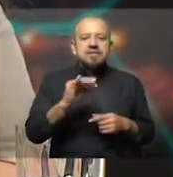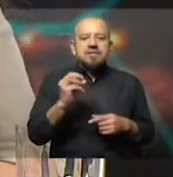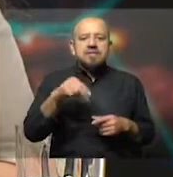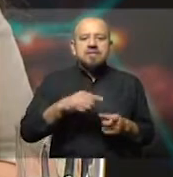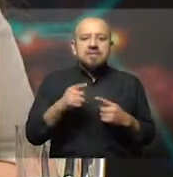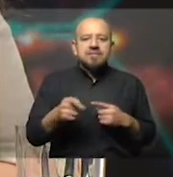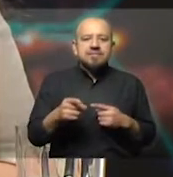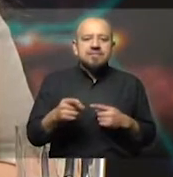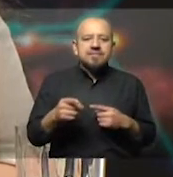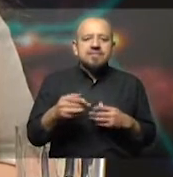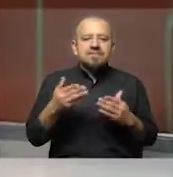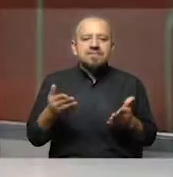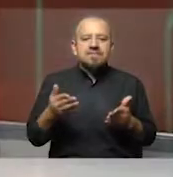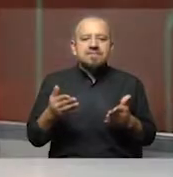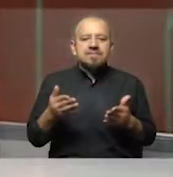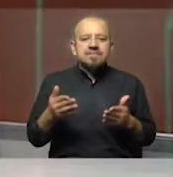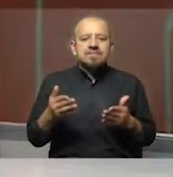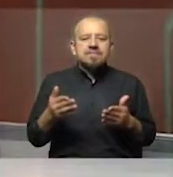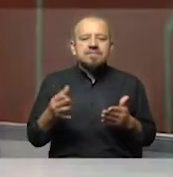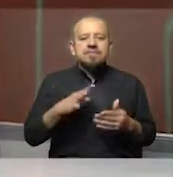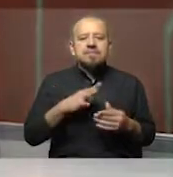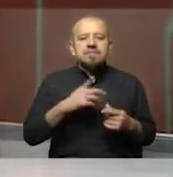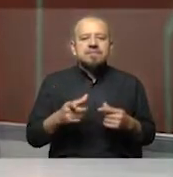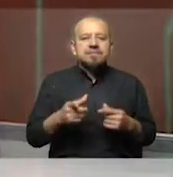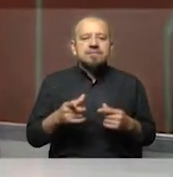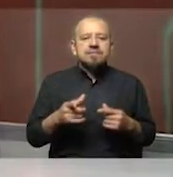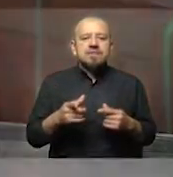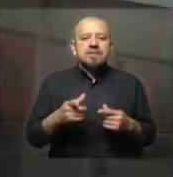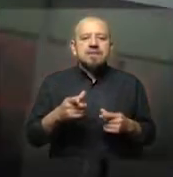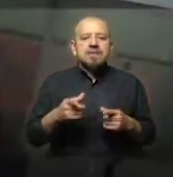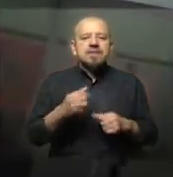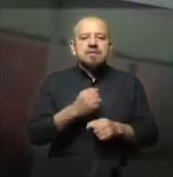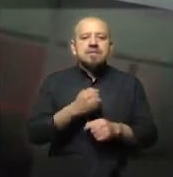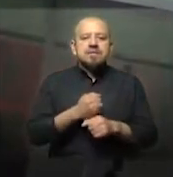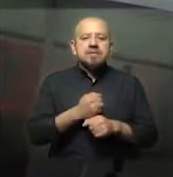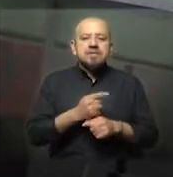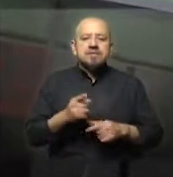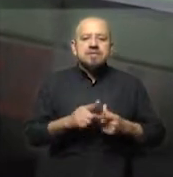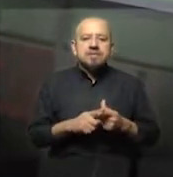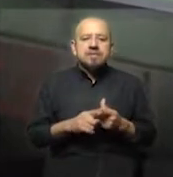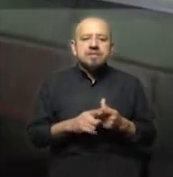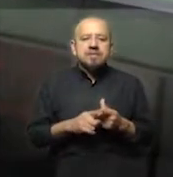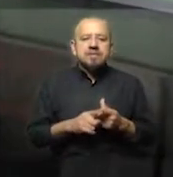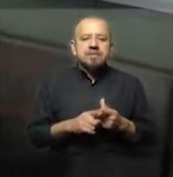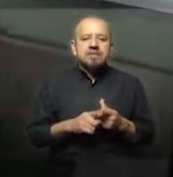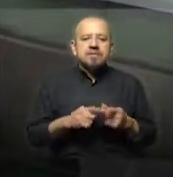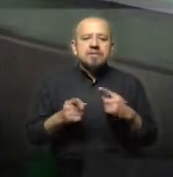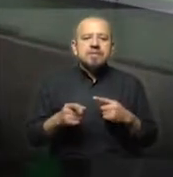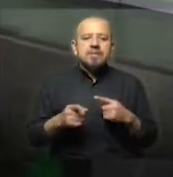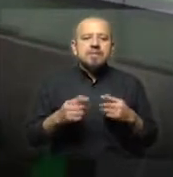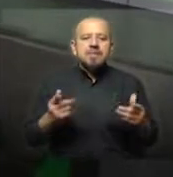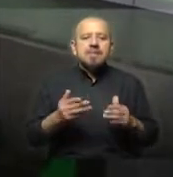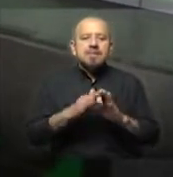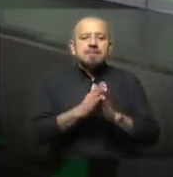y quizás eso no sé lo que haya continuado para para este trabajo en realidad yo creo que el libro de mi madre demoró tanto